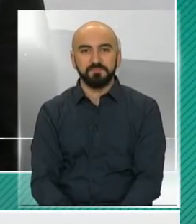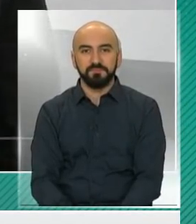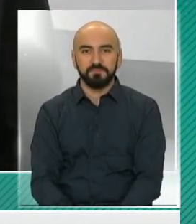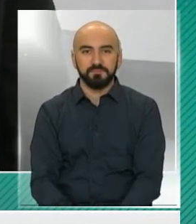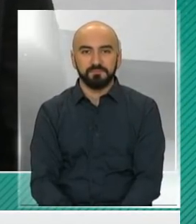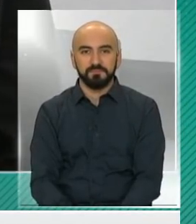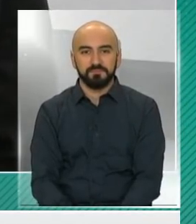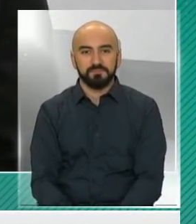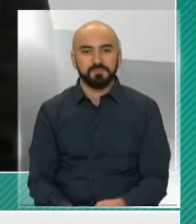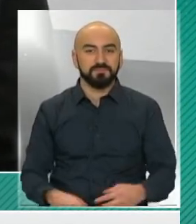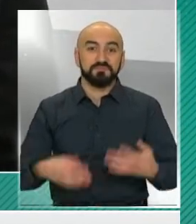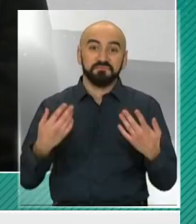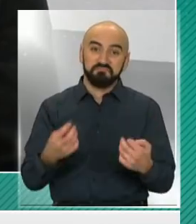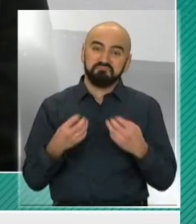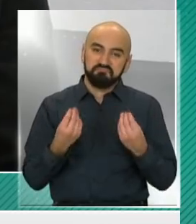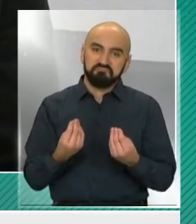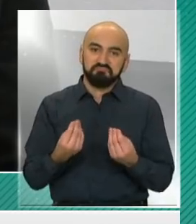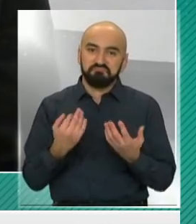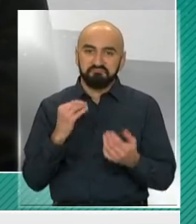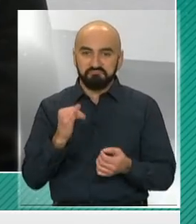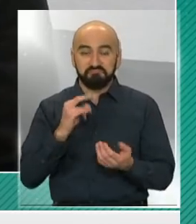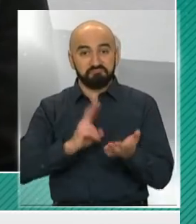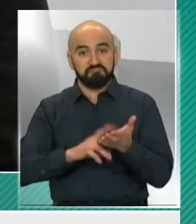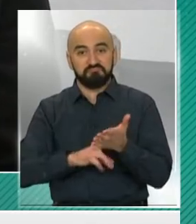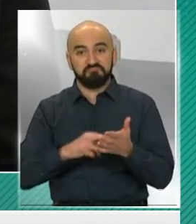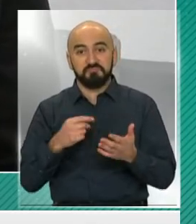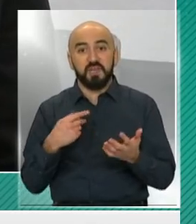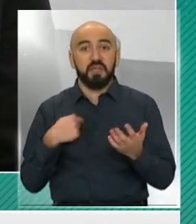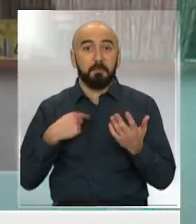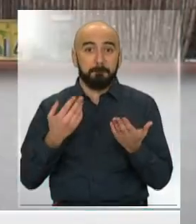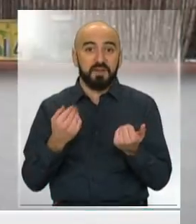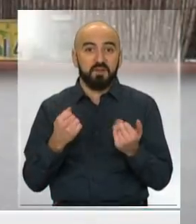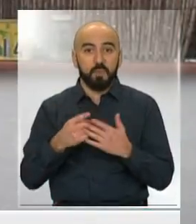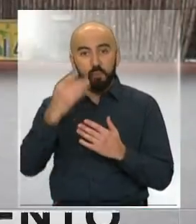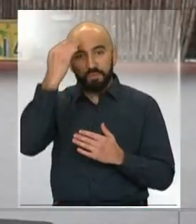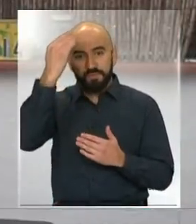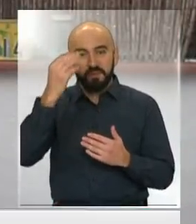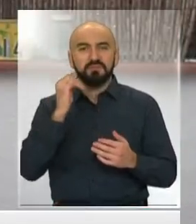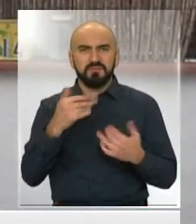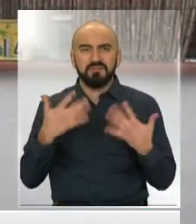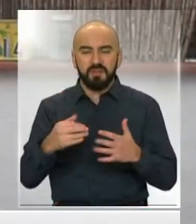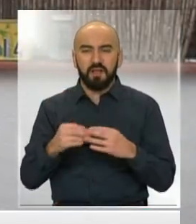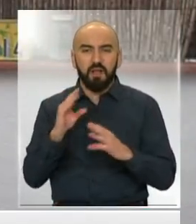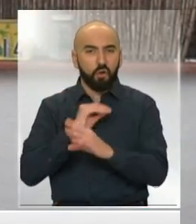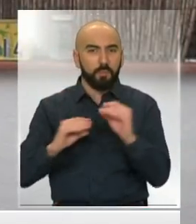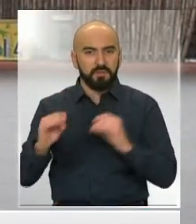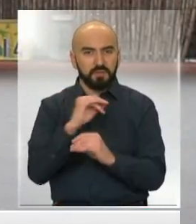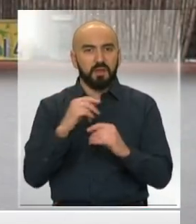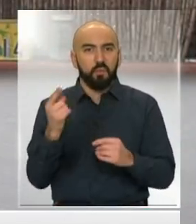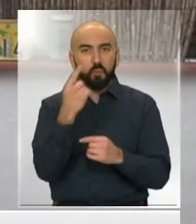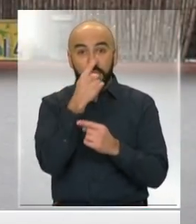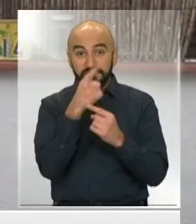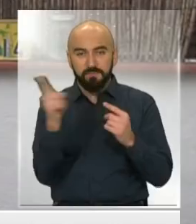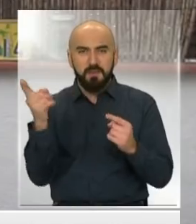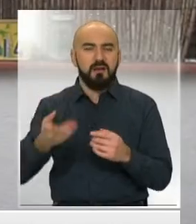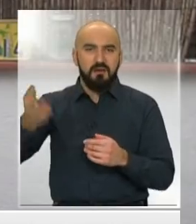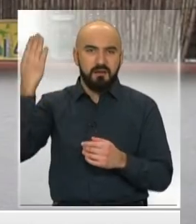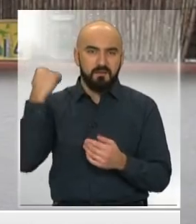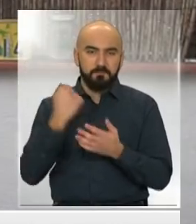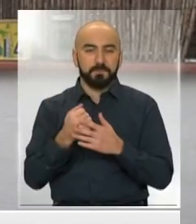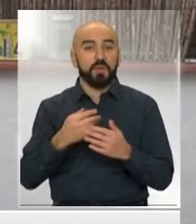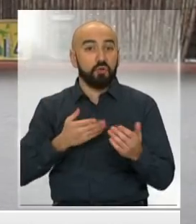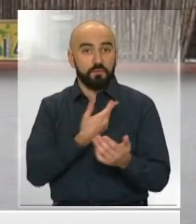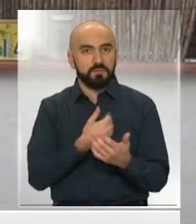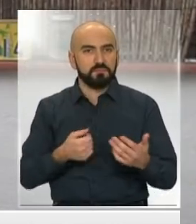qué tal se puso y jornada de júbilo la verdad que esperábamos un día así se había comentado ya hace una semana cuando el gobierno había dado el puntapié esta